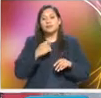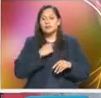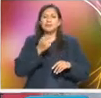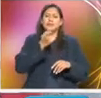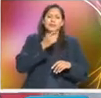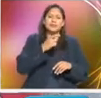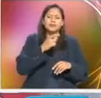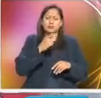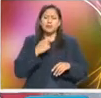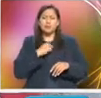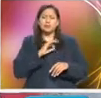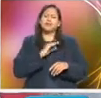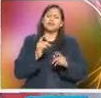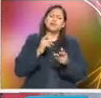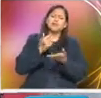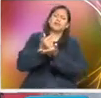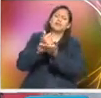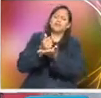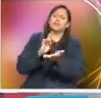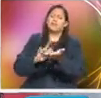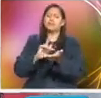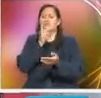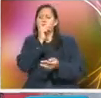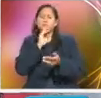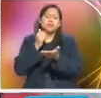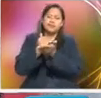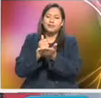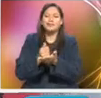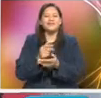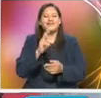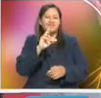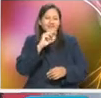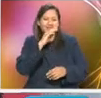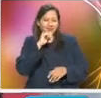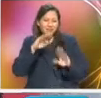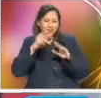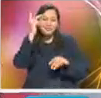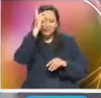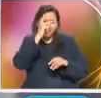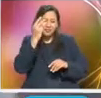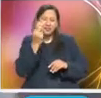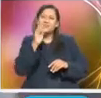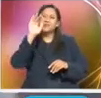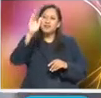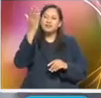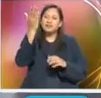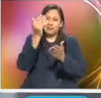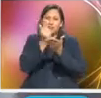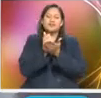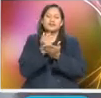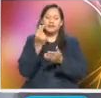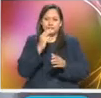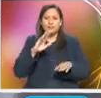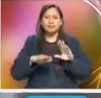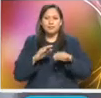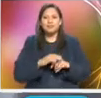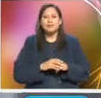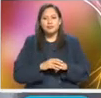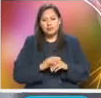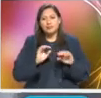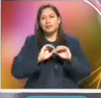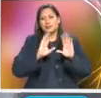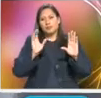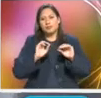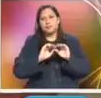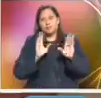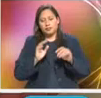que igual lo podemos resolver. A veces los papás queremos resolver todo y no se puede. Tenemos que pedir ayuda también nosotros para ayudar a nuestros hijos. Por